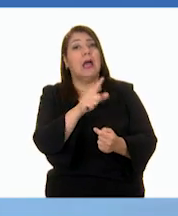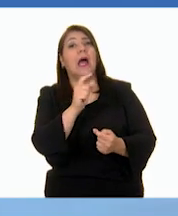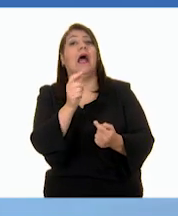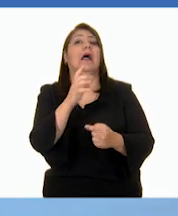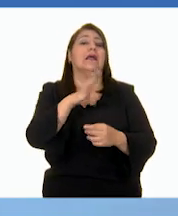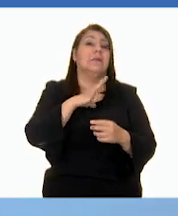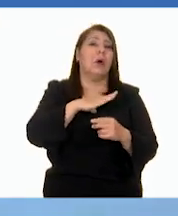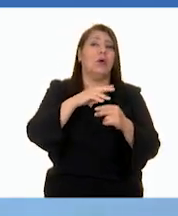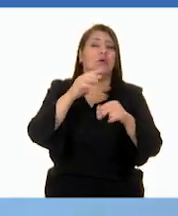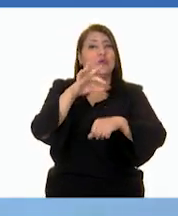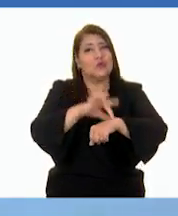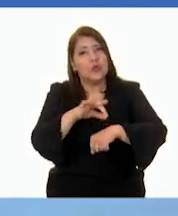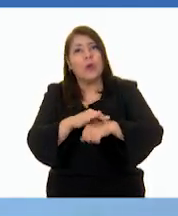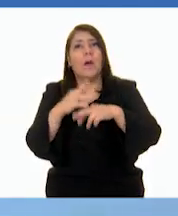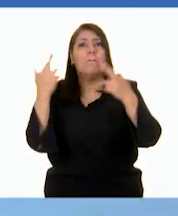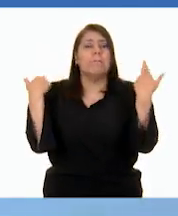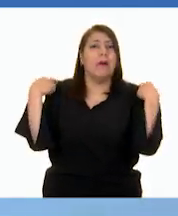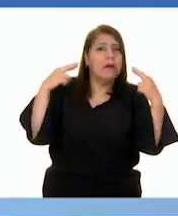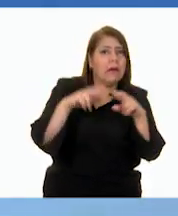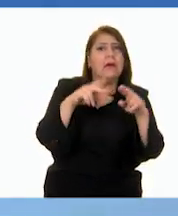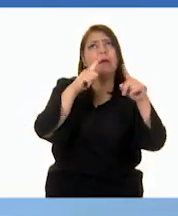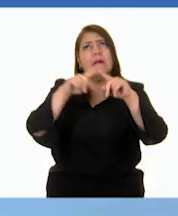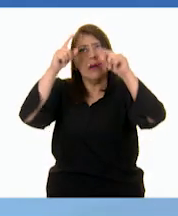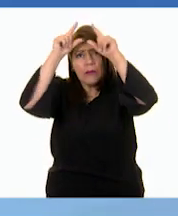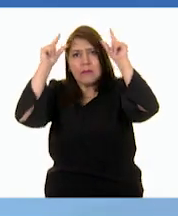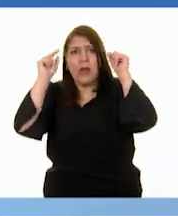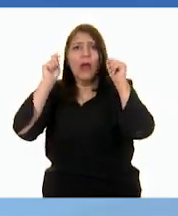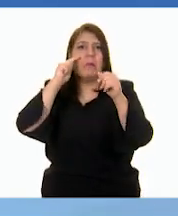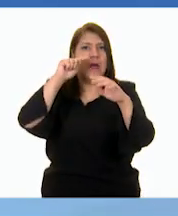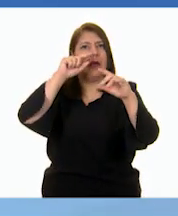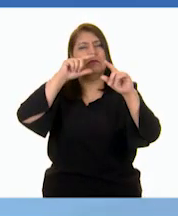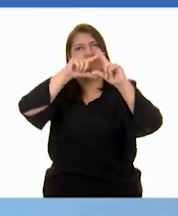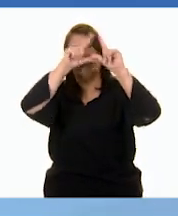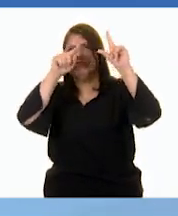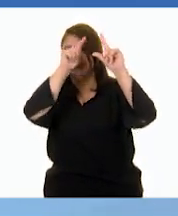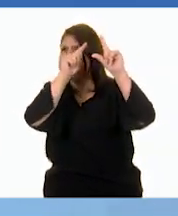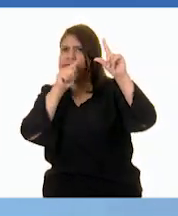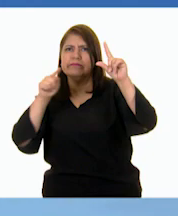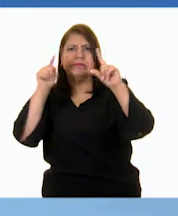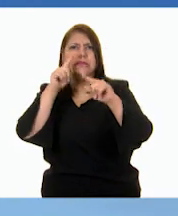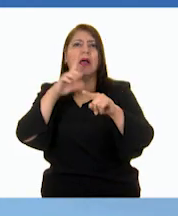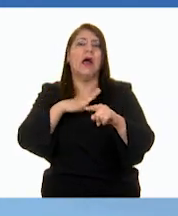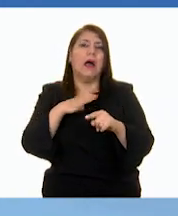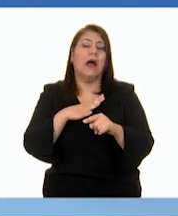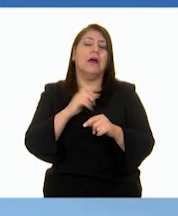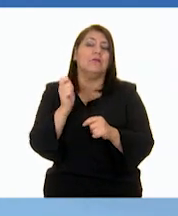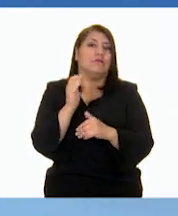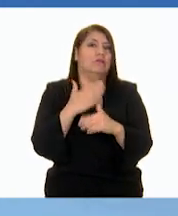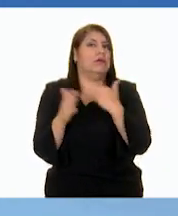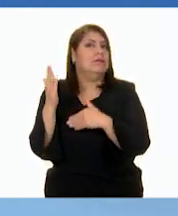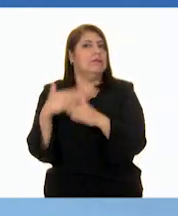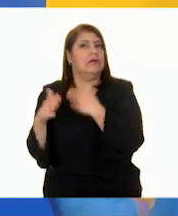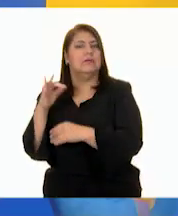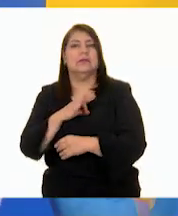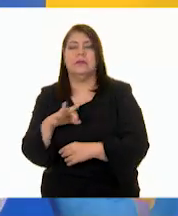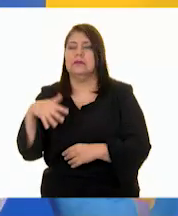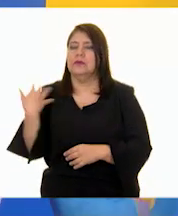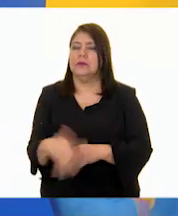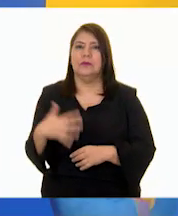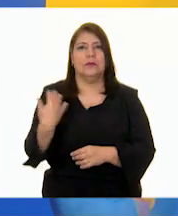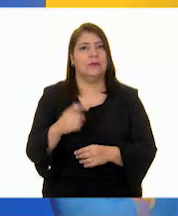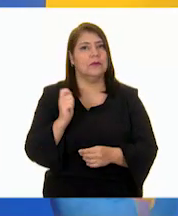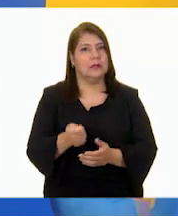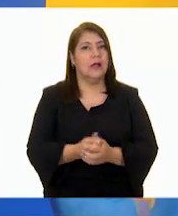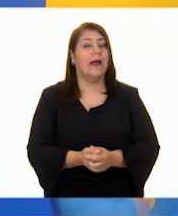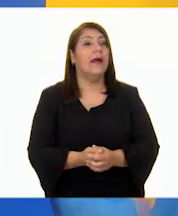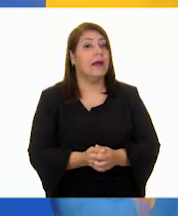los maestros que en todos los rincones de nuestro país están logrando grandes hazañas. Me parece